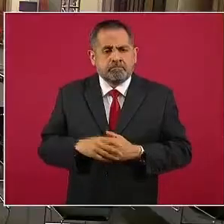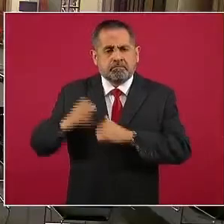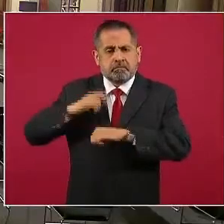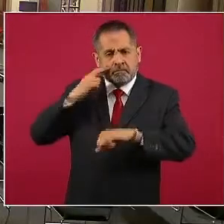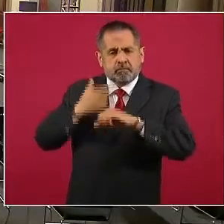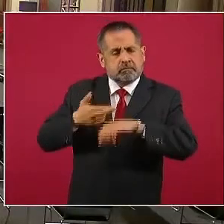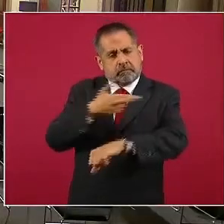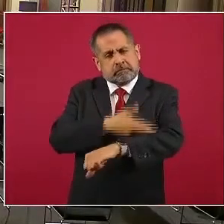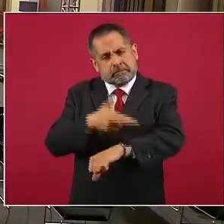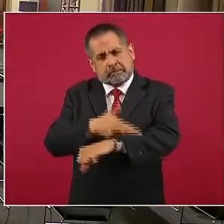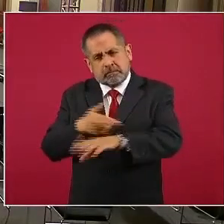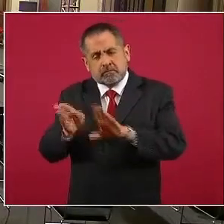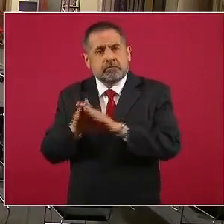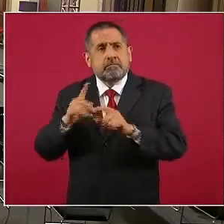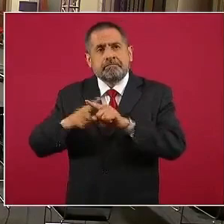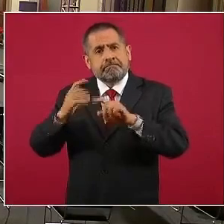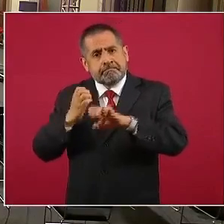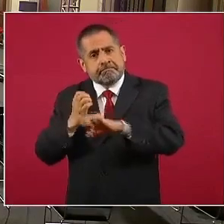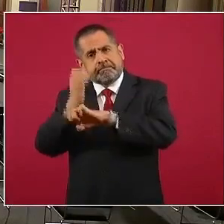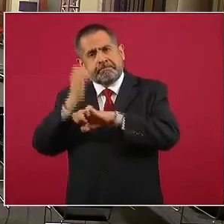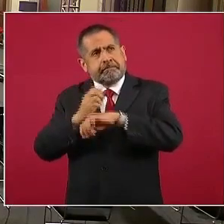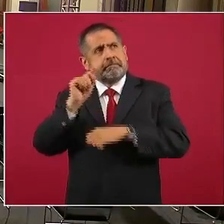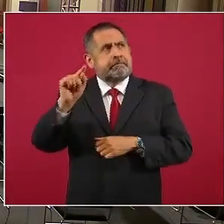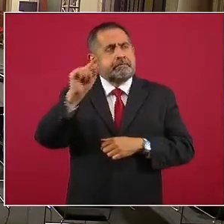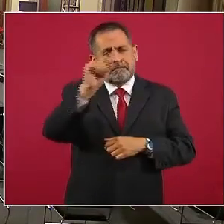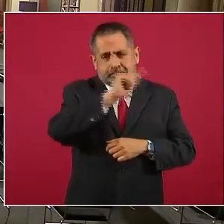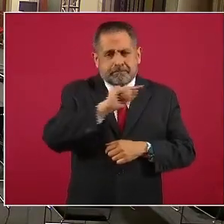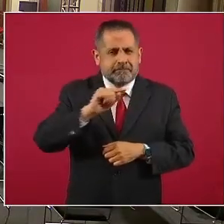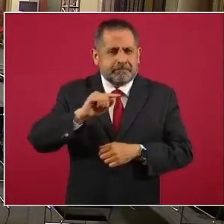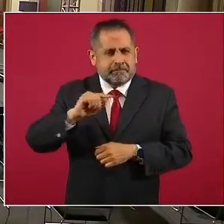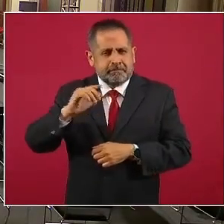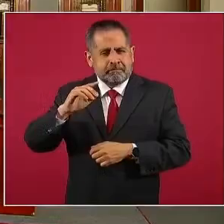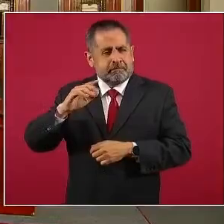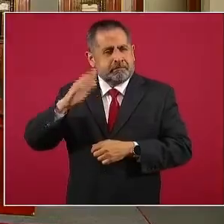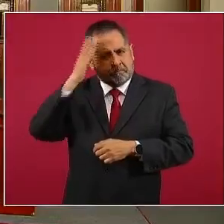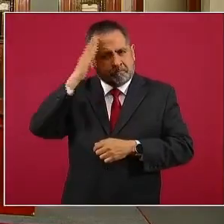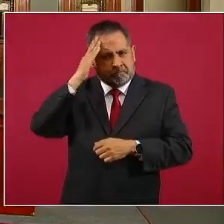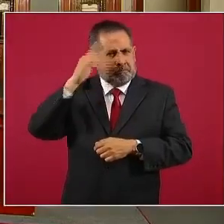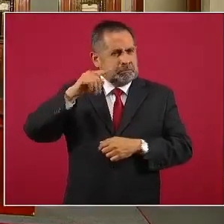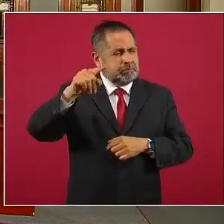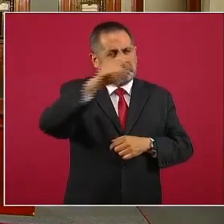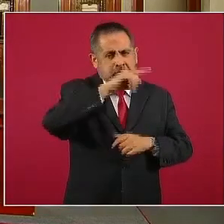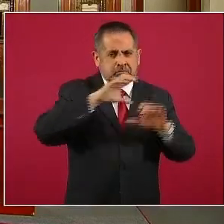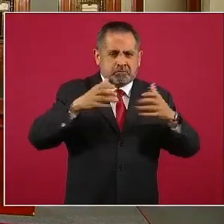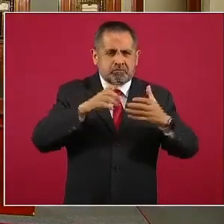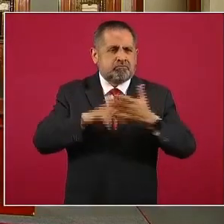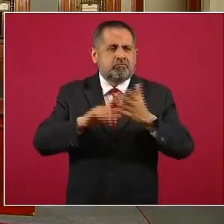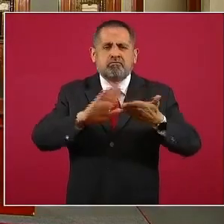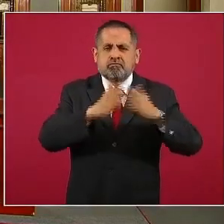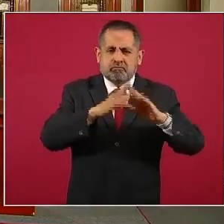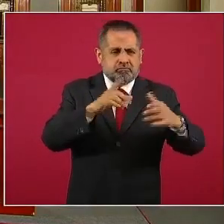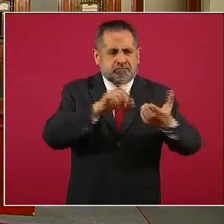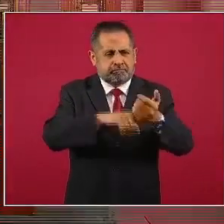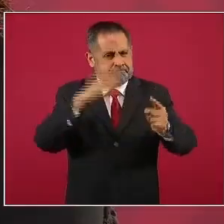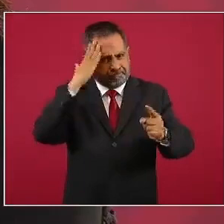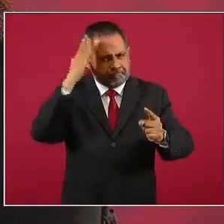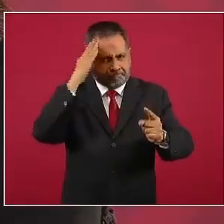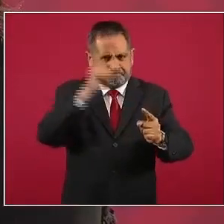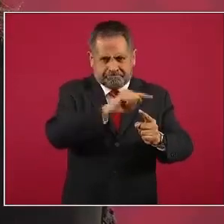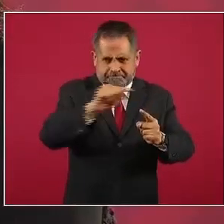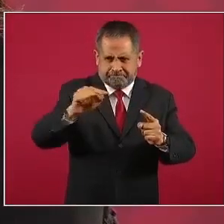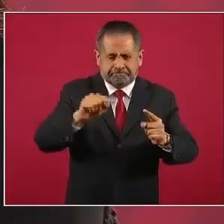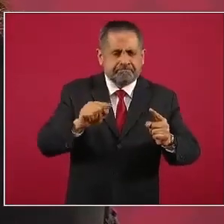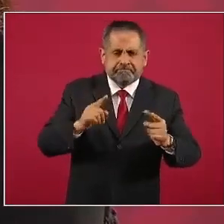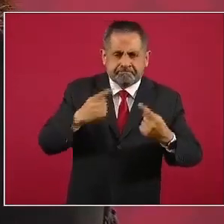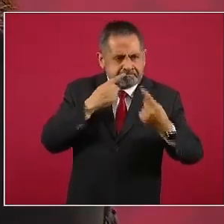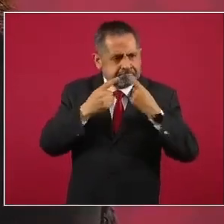coordinación tanto con las entidades, las líderes de la entidad federativa, así como líderes comunitarios, y con esta